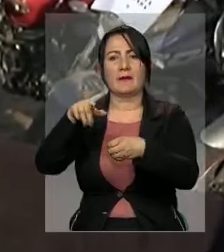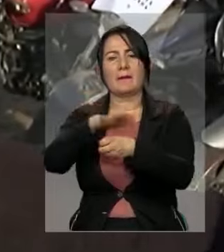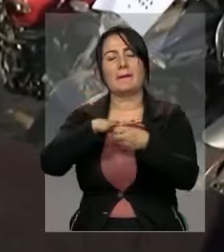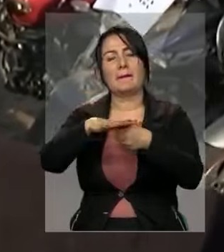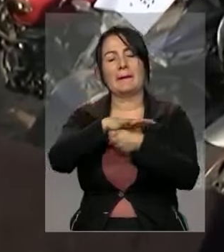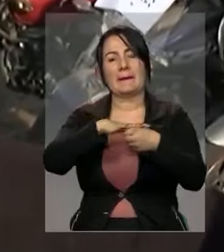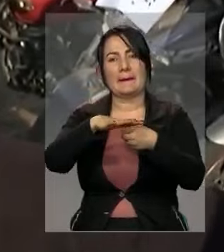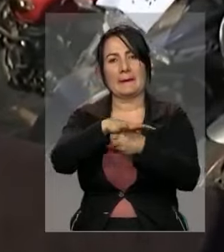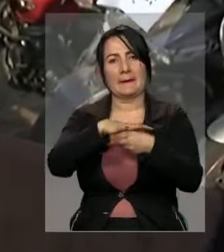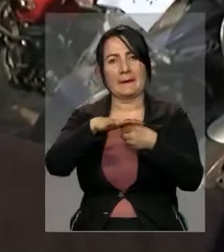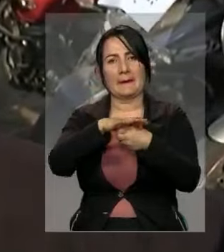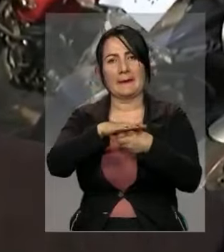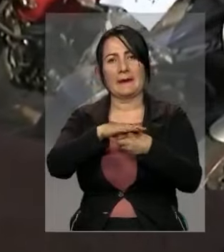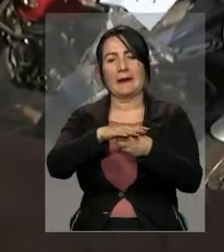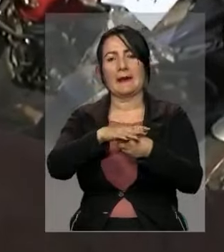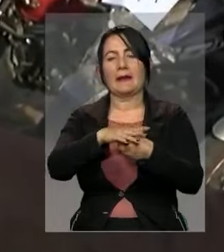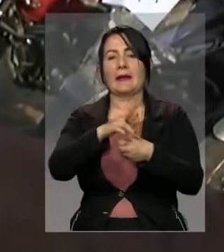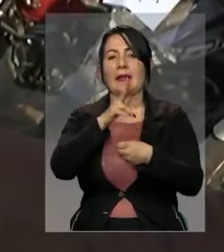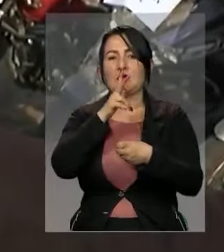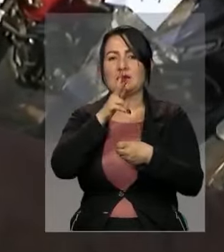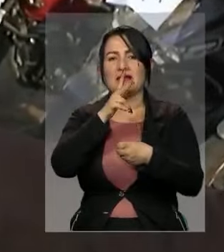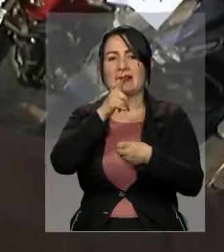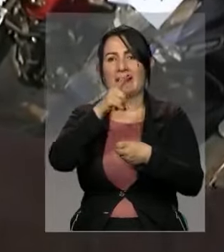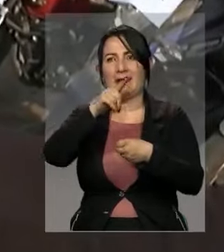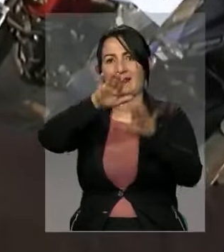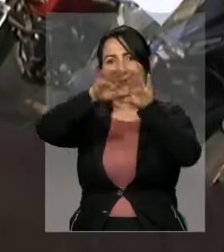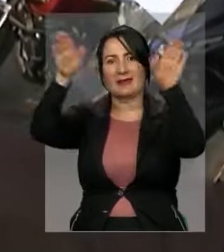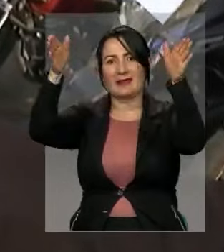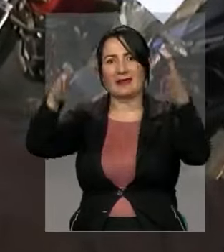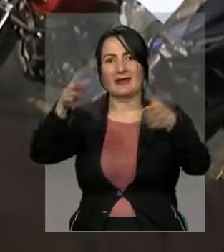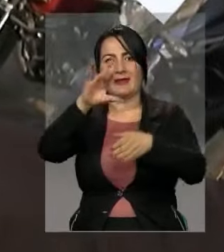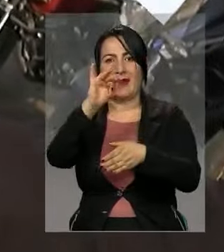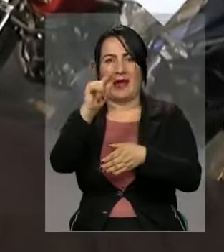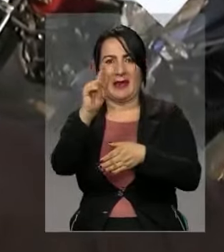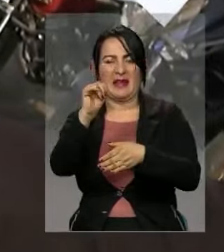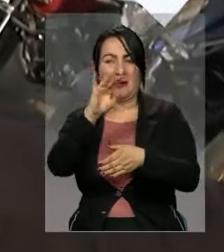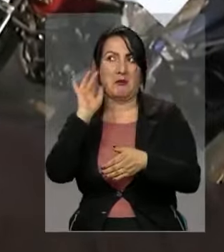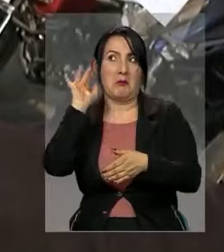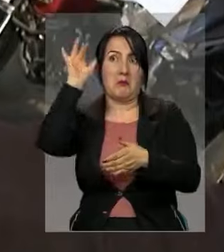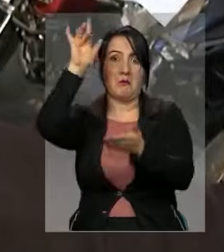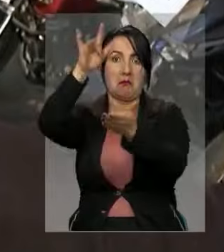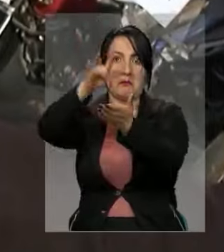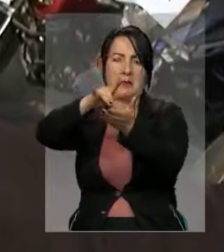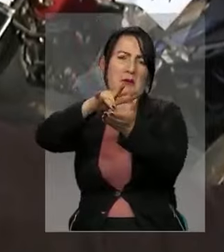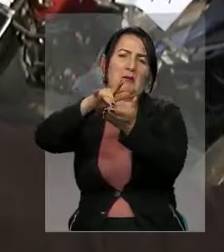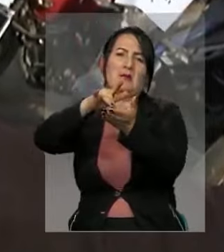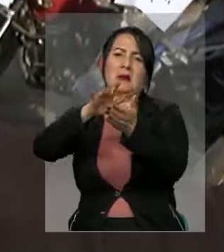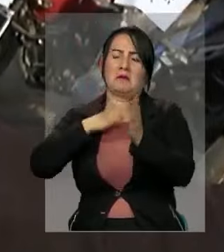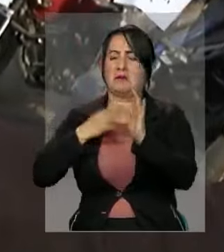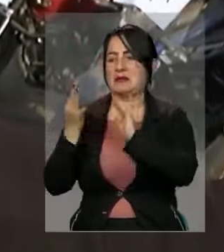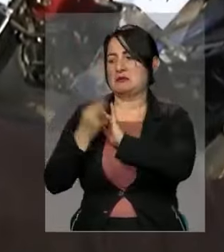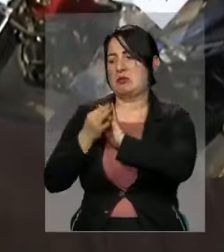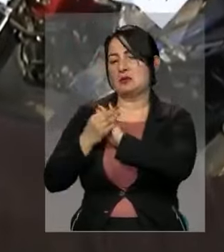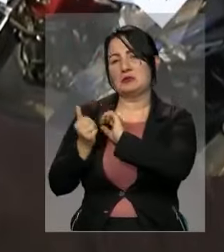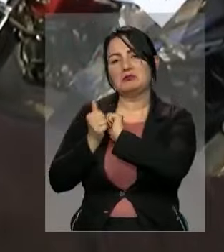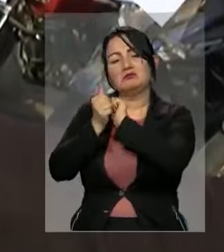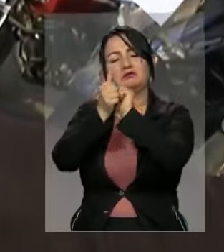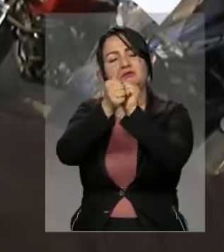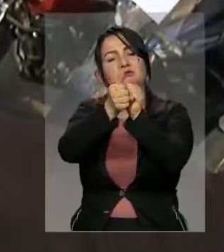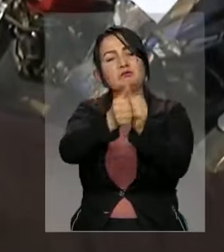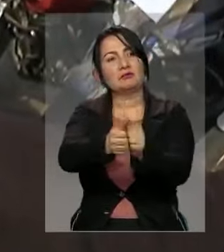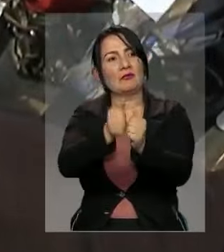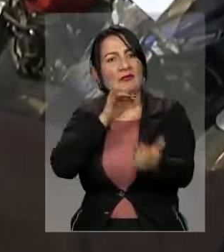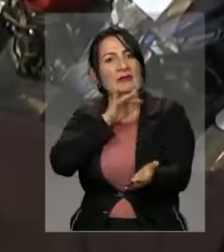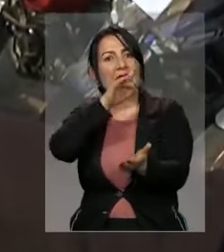barrio Jerusalén Tanque. Pues nosotros llegábamos de un evento con mi esposa, cuando